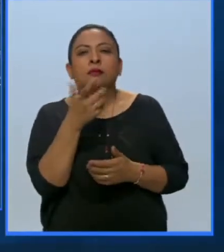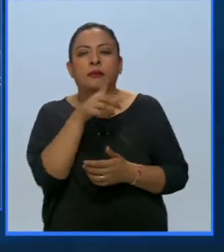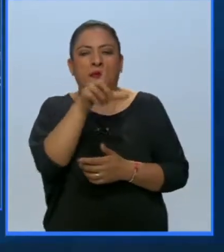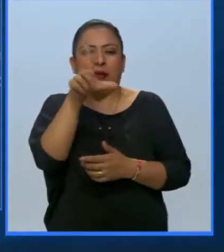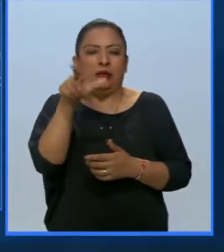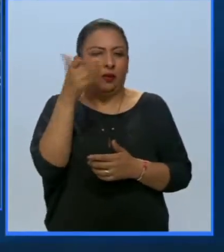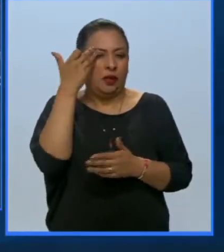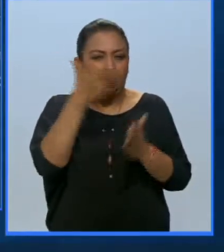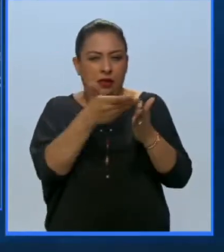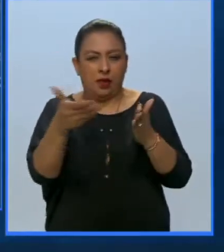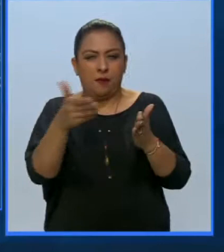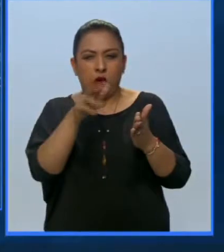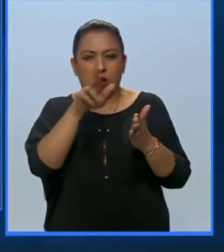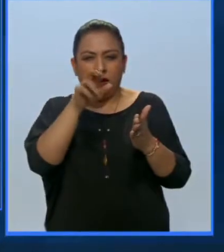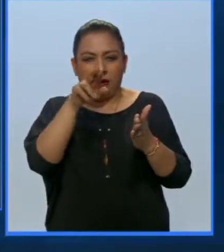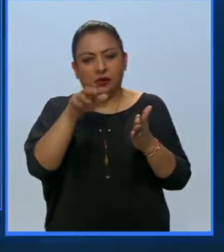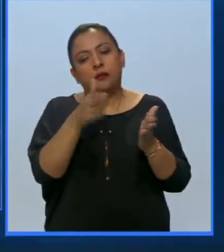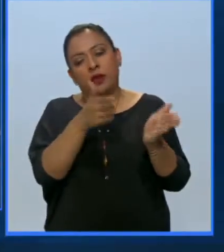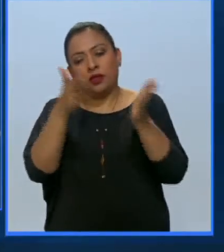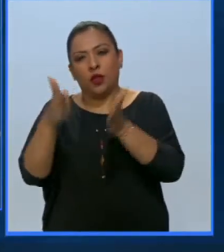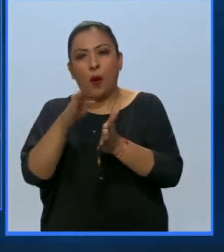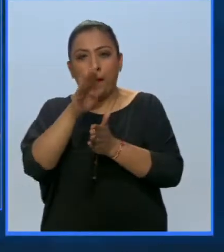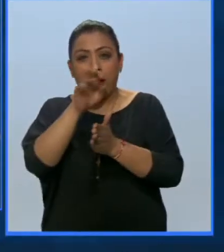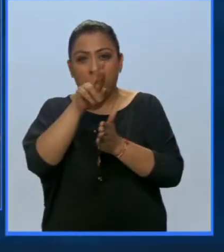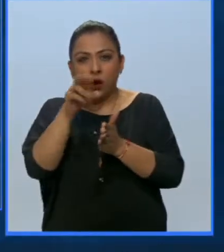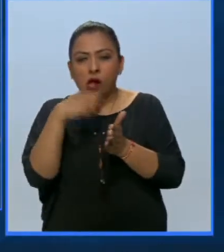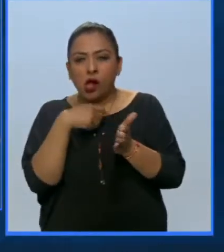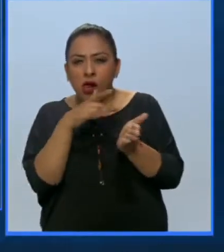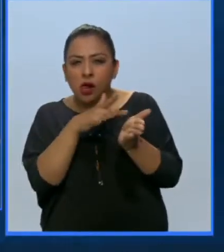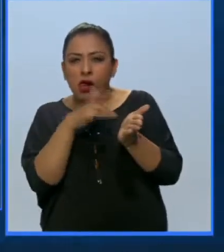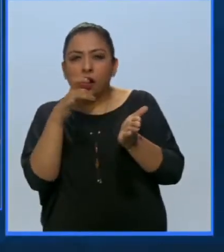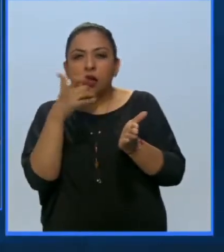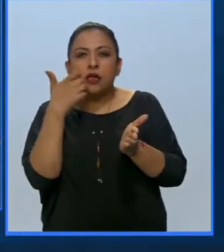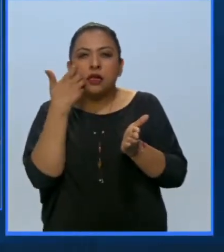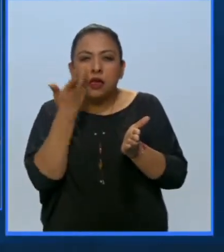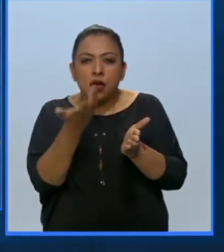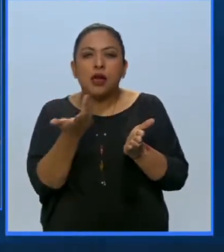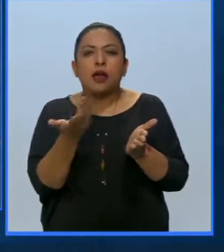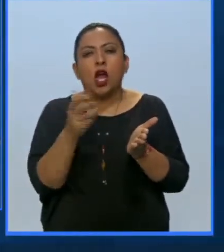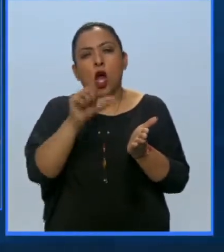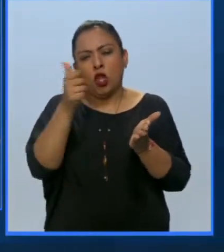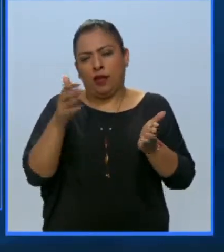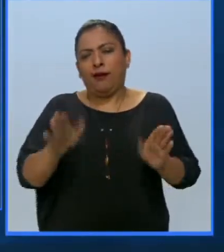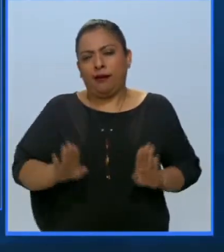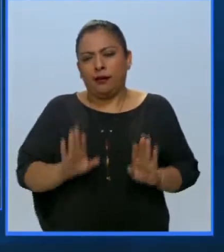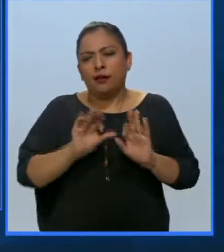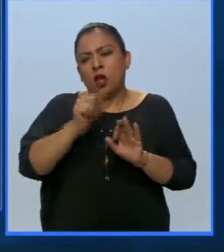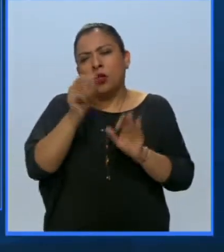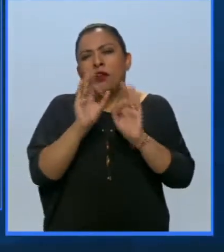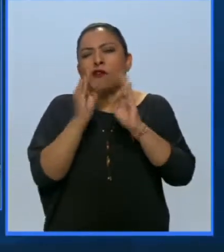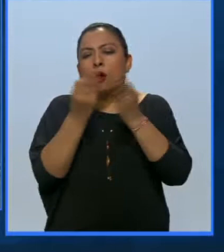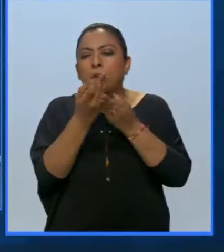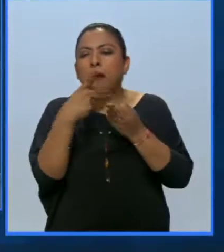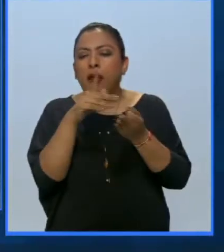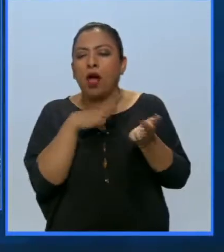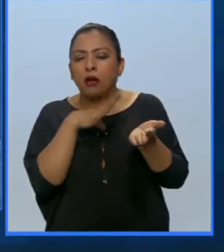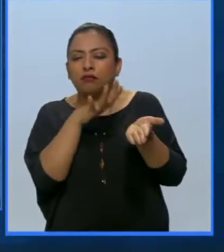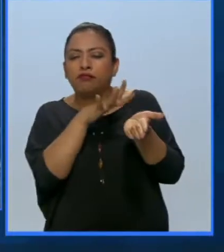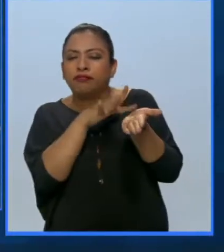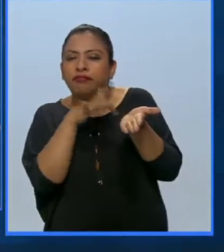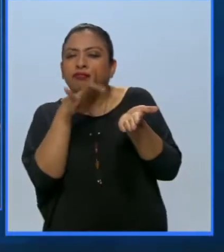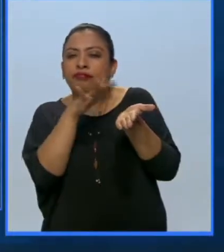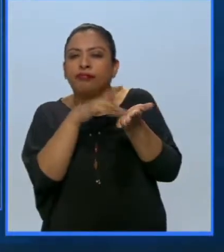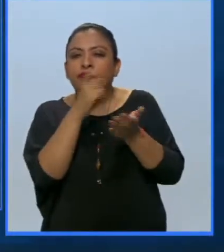después del Renacimiento, lo que es el barroco, ya se maneje, claro, de otra manera, pero con esas bases maravillosas